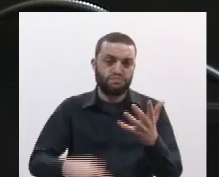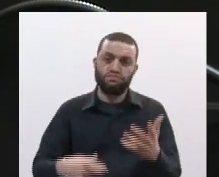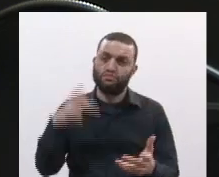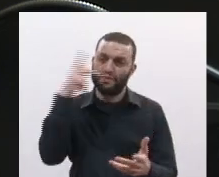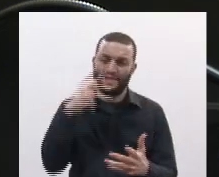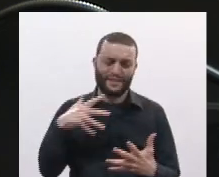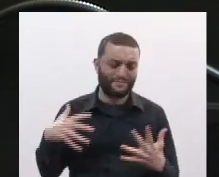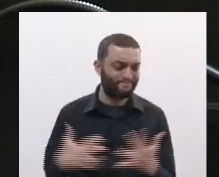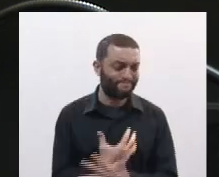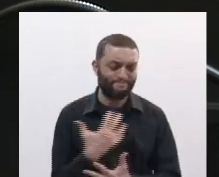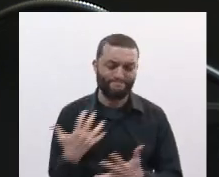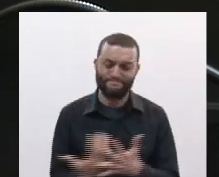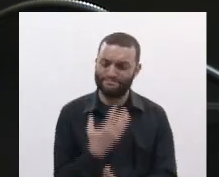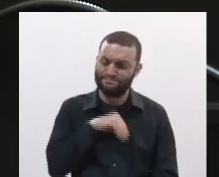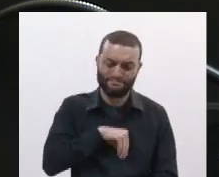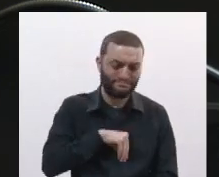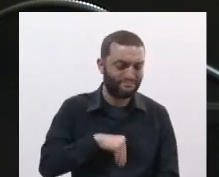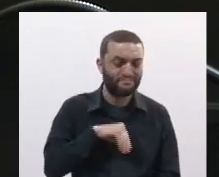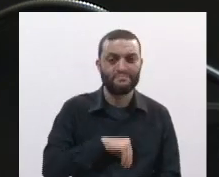que